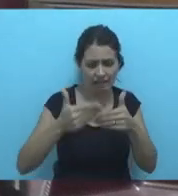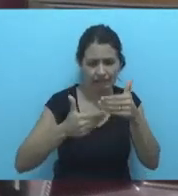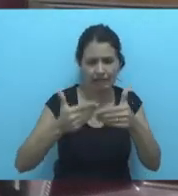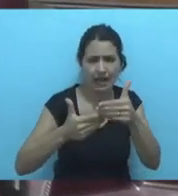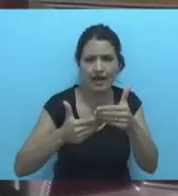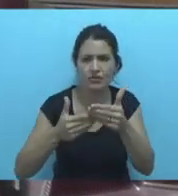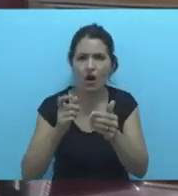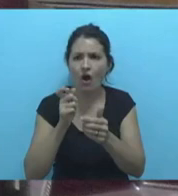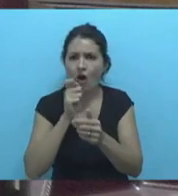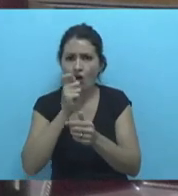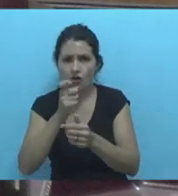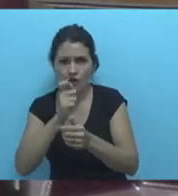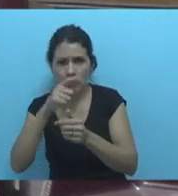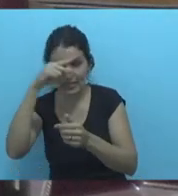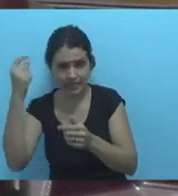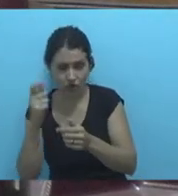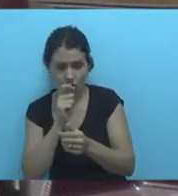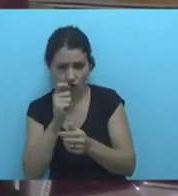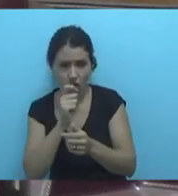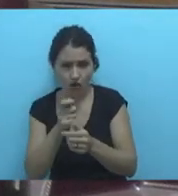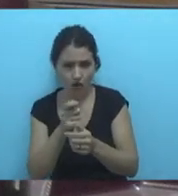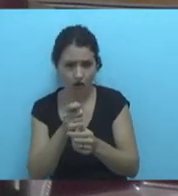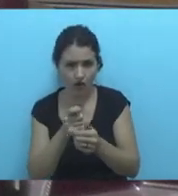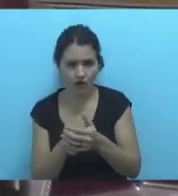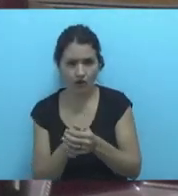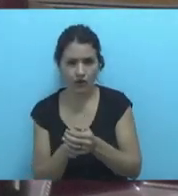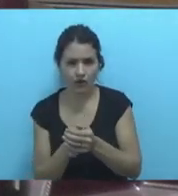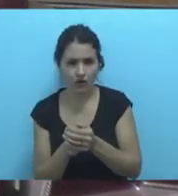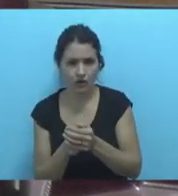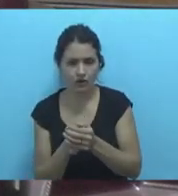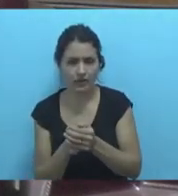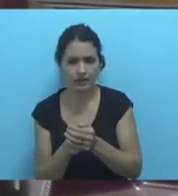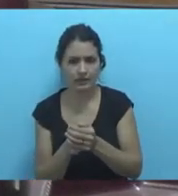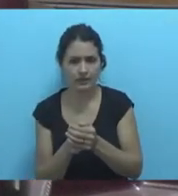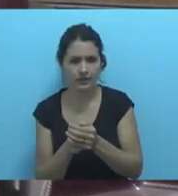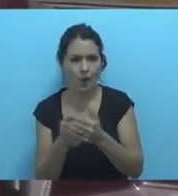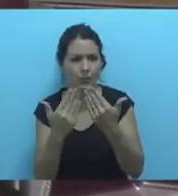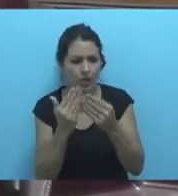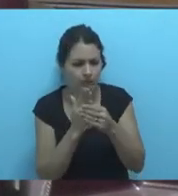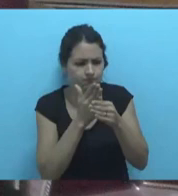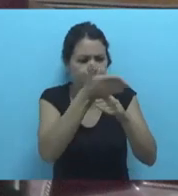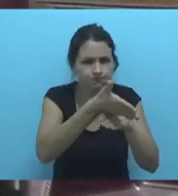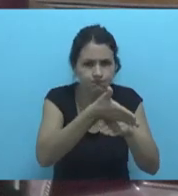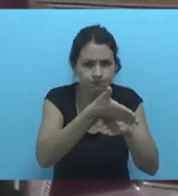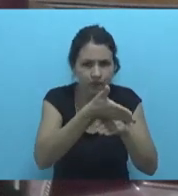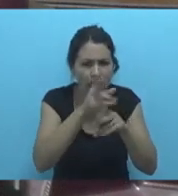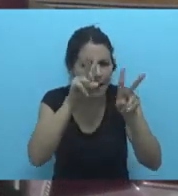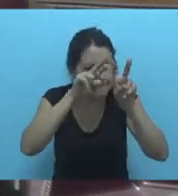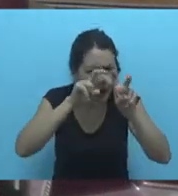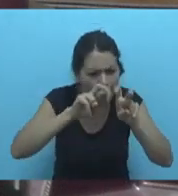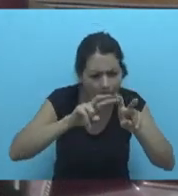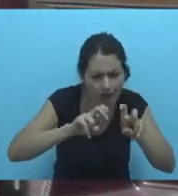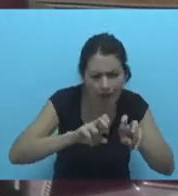suelo formoseño mediante recursos de amparo interpuestos a nivel federal, nos hemos ido enterando de que la